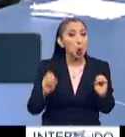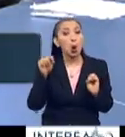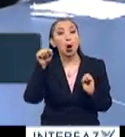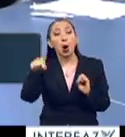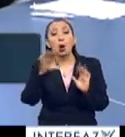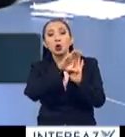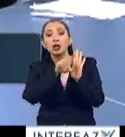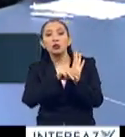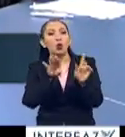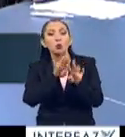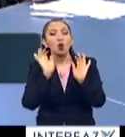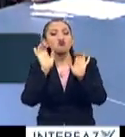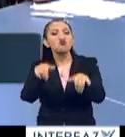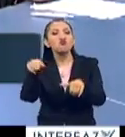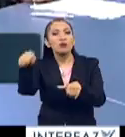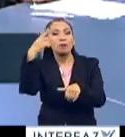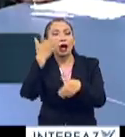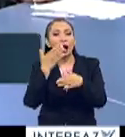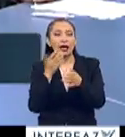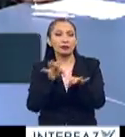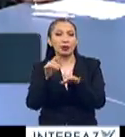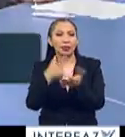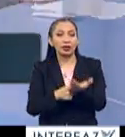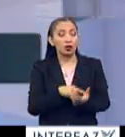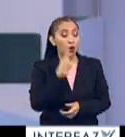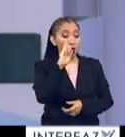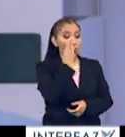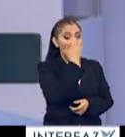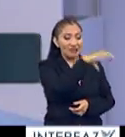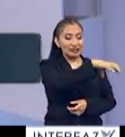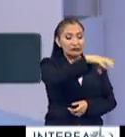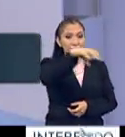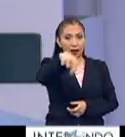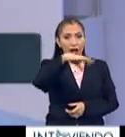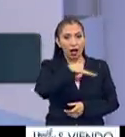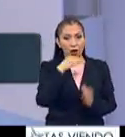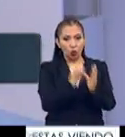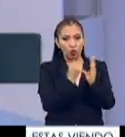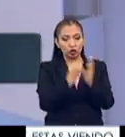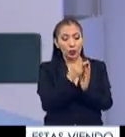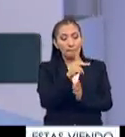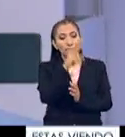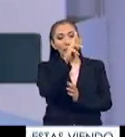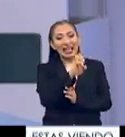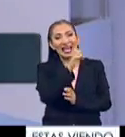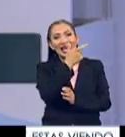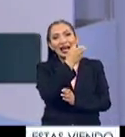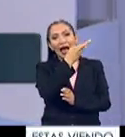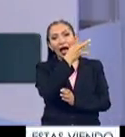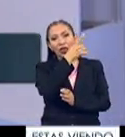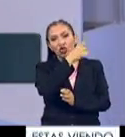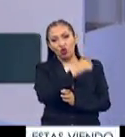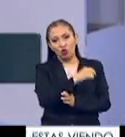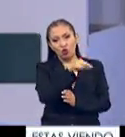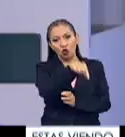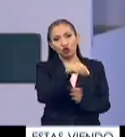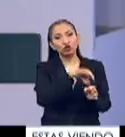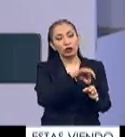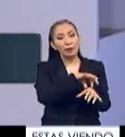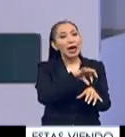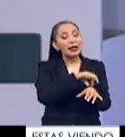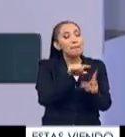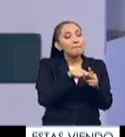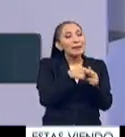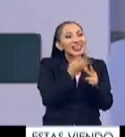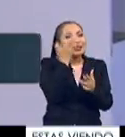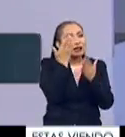¿Entregan currículum? ¿Cómo le hacen para llegar ahí? Bueno, en cuanto a las universidades, digamos, el curso de pregrado, ¿no? Que están, todavía son médicos en